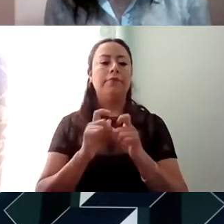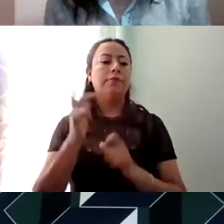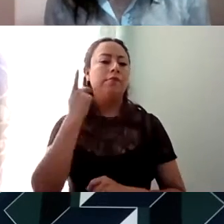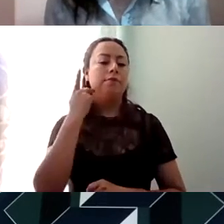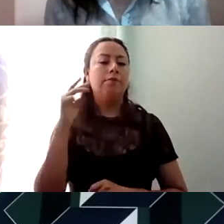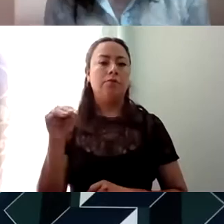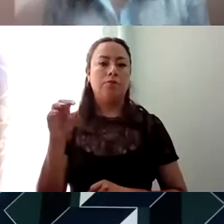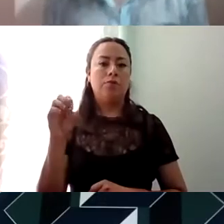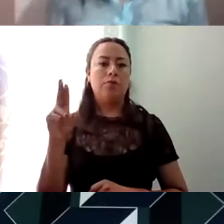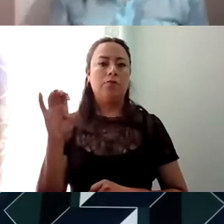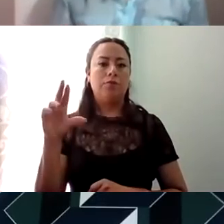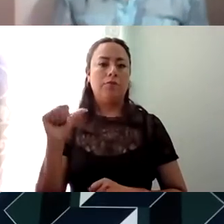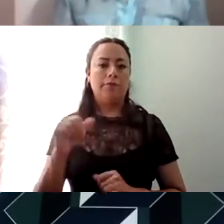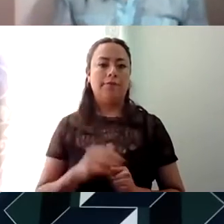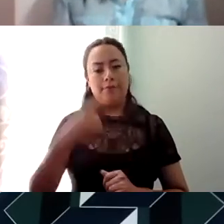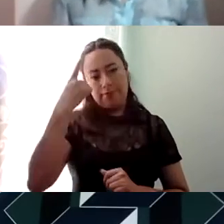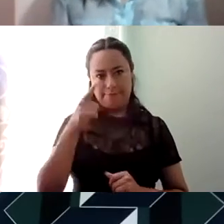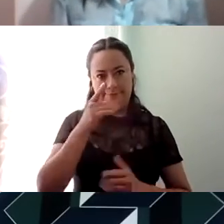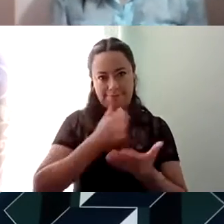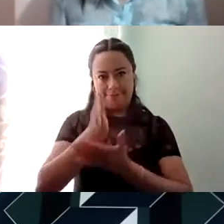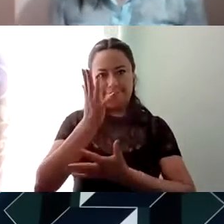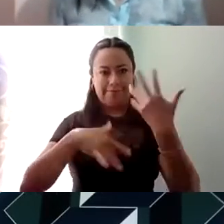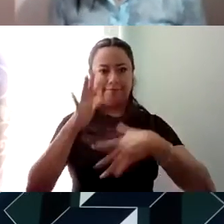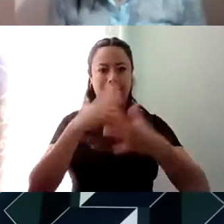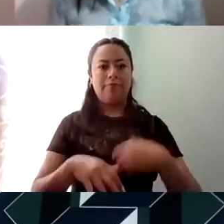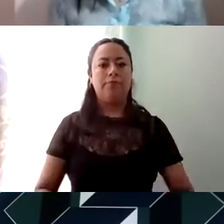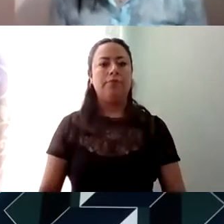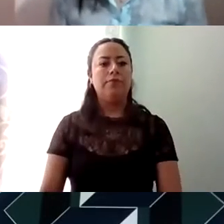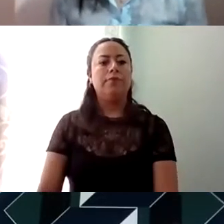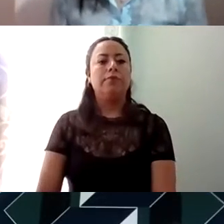Morena, para su intervención.